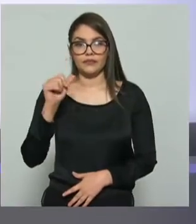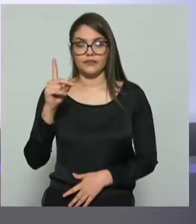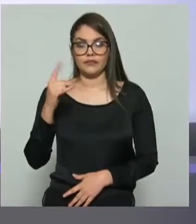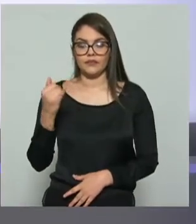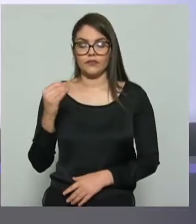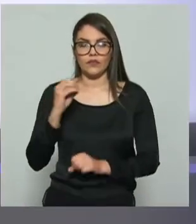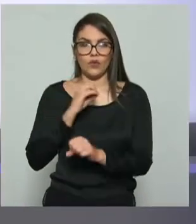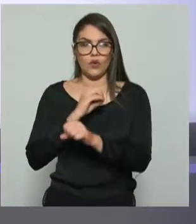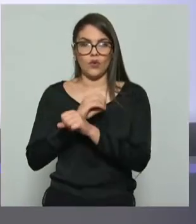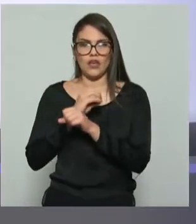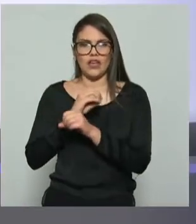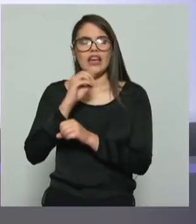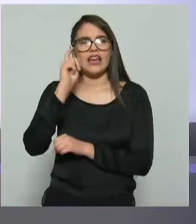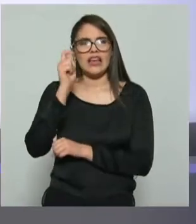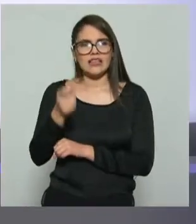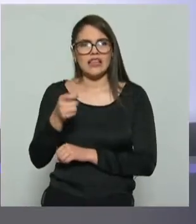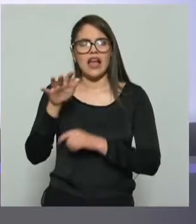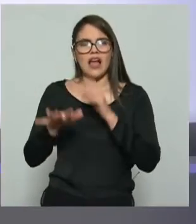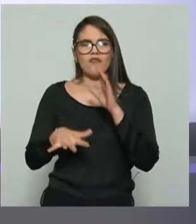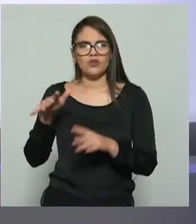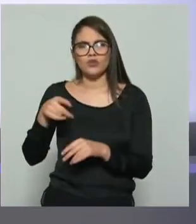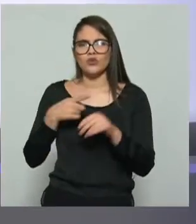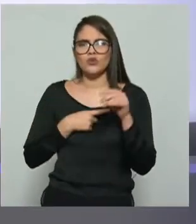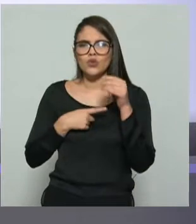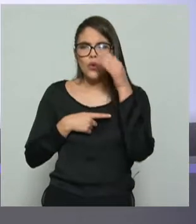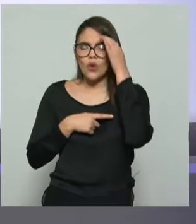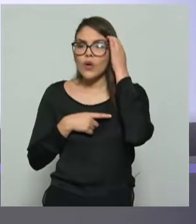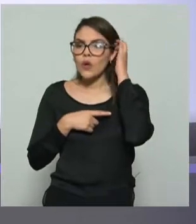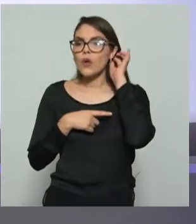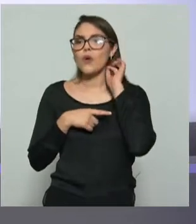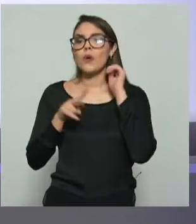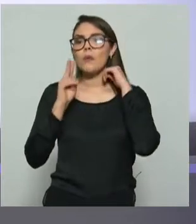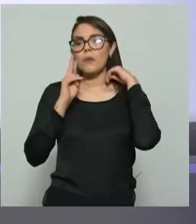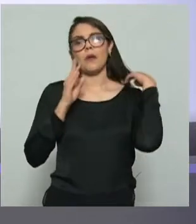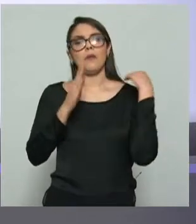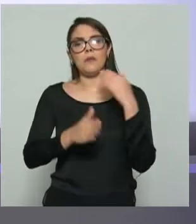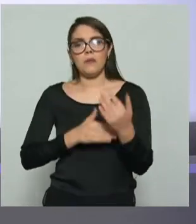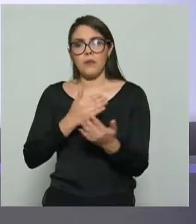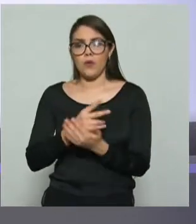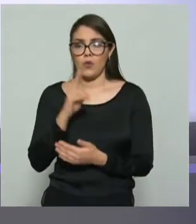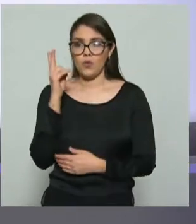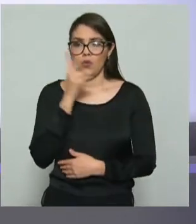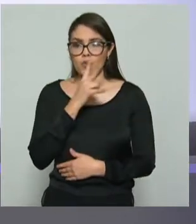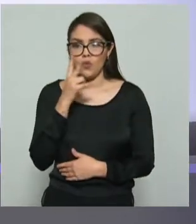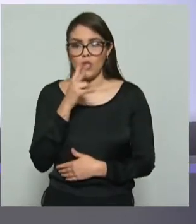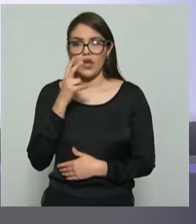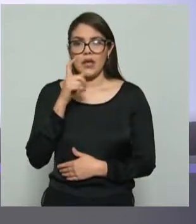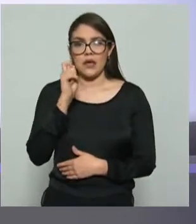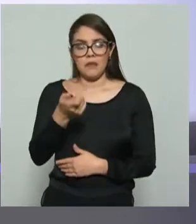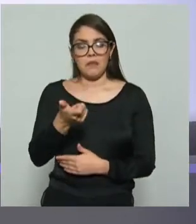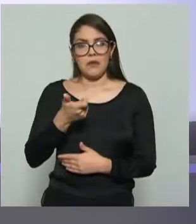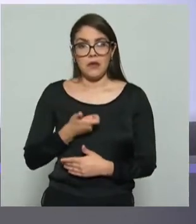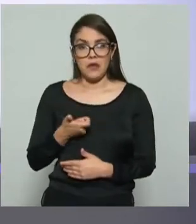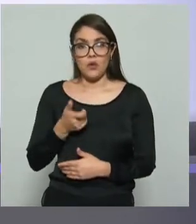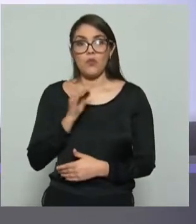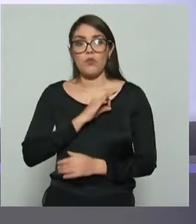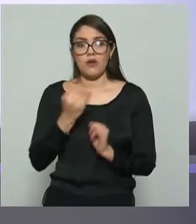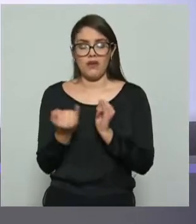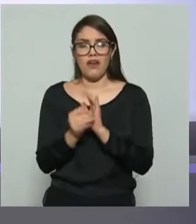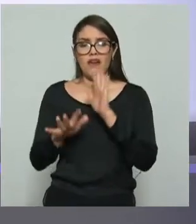donde el solo hecho de ir a, ¿cómo se llama?, recargar tiempo aire a una tienda de conveniencia te pone en